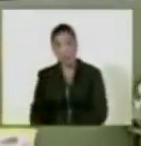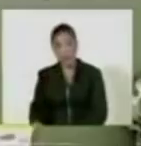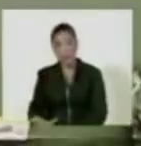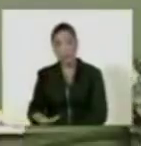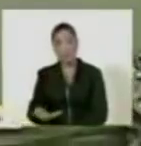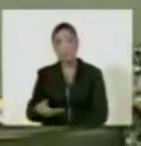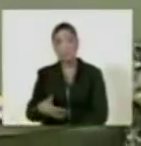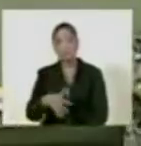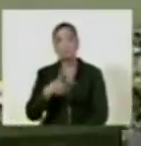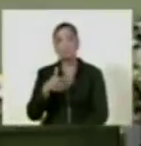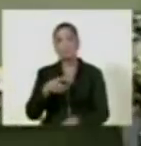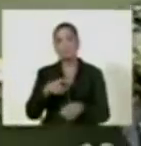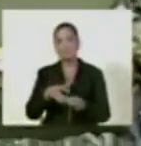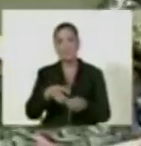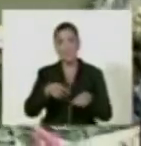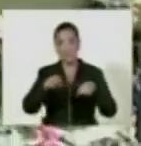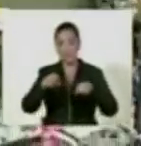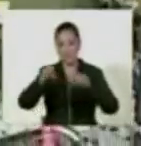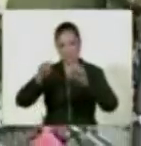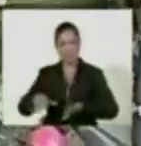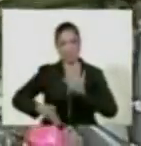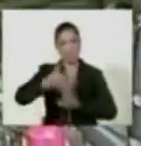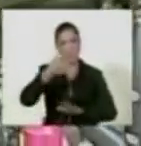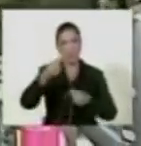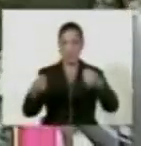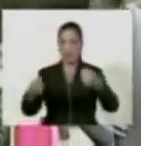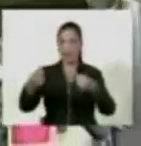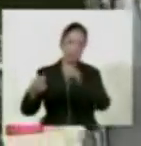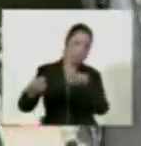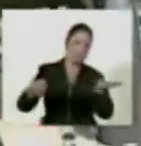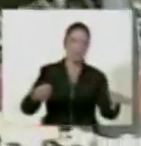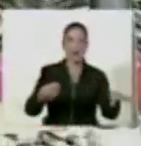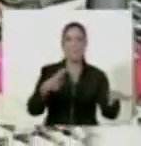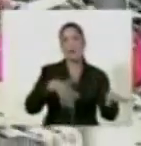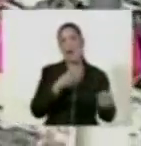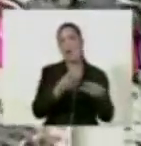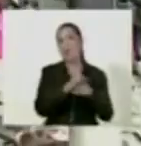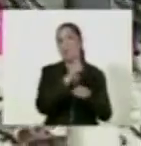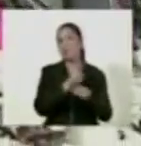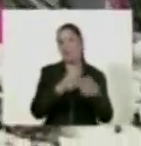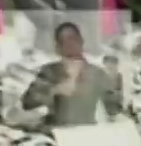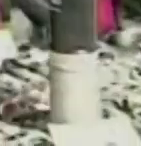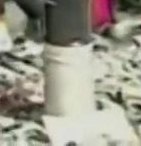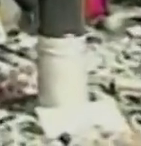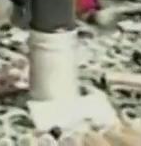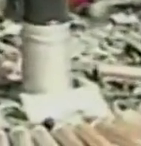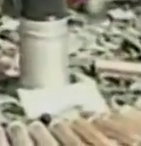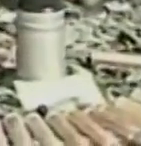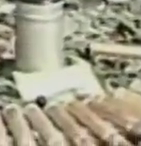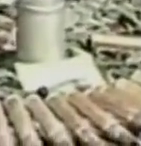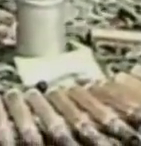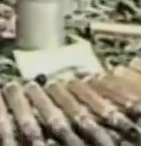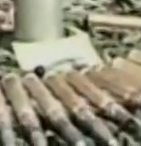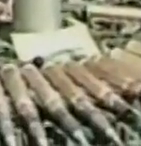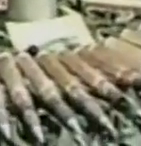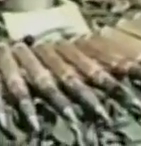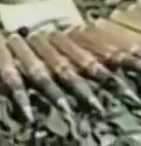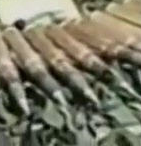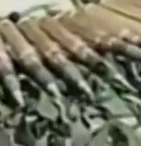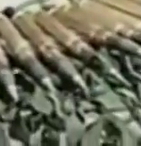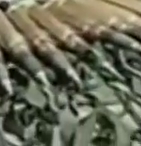para bajarse del vehículo y poder utilizar armas como RPG, MGL, Carbustá AT4 y el